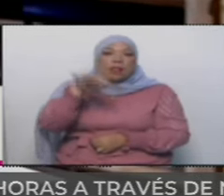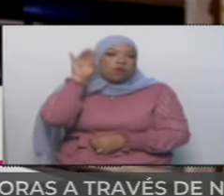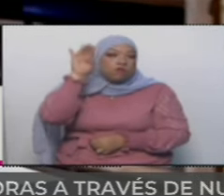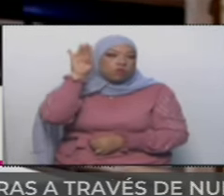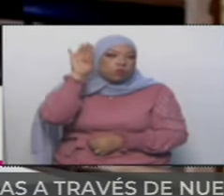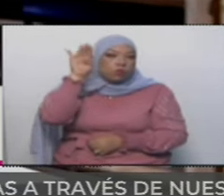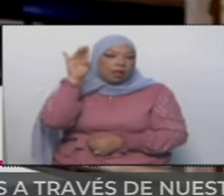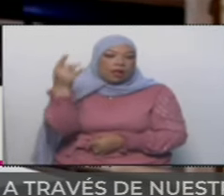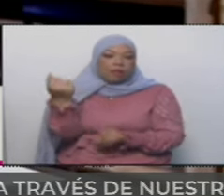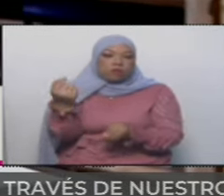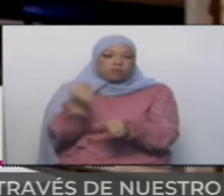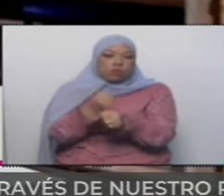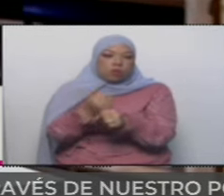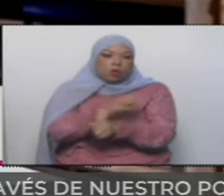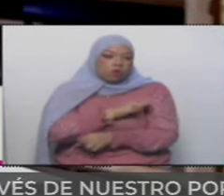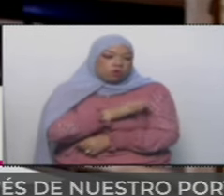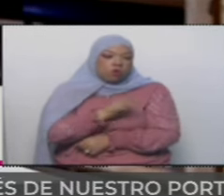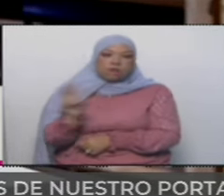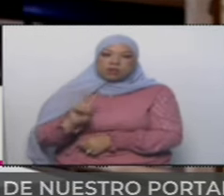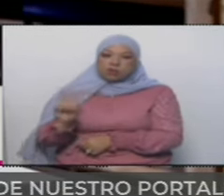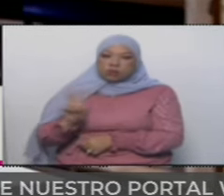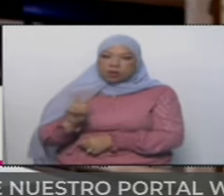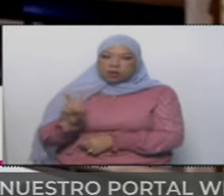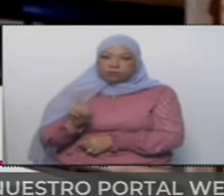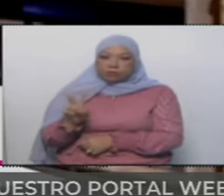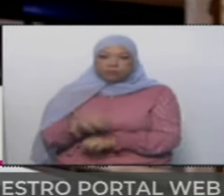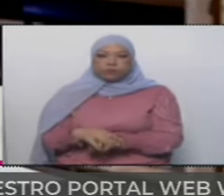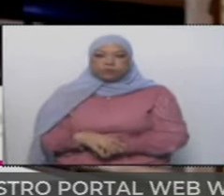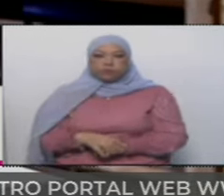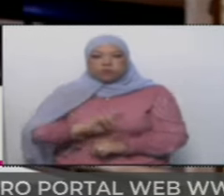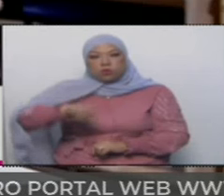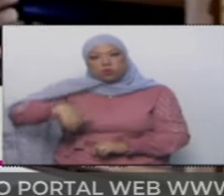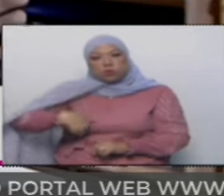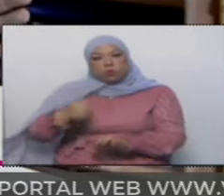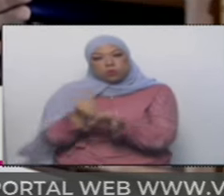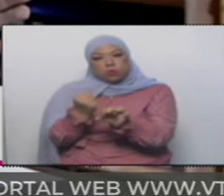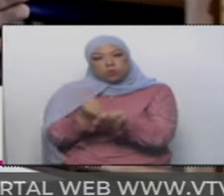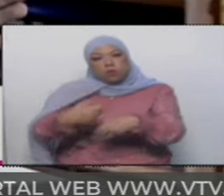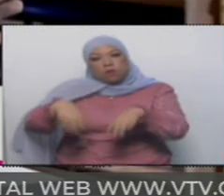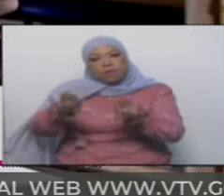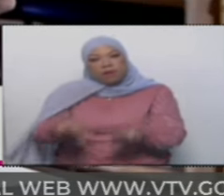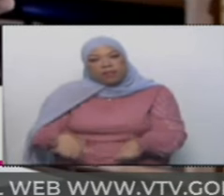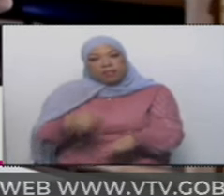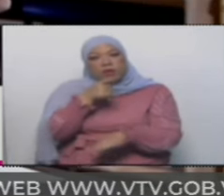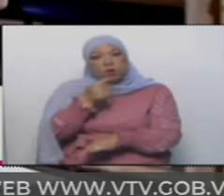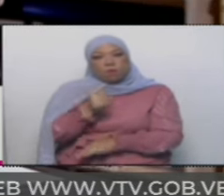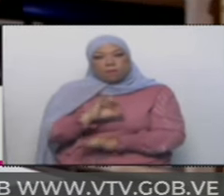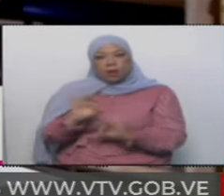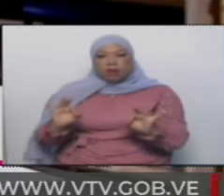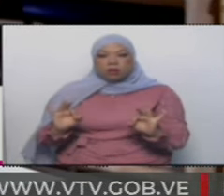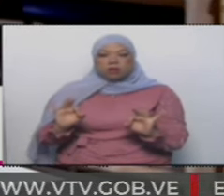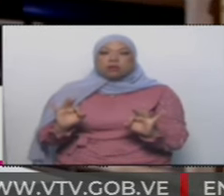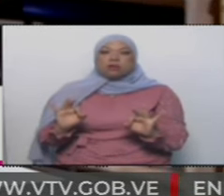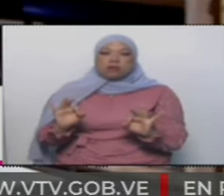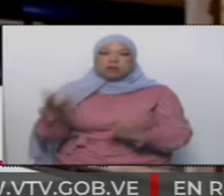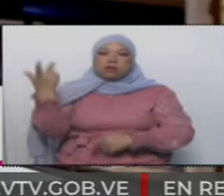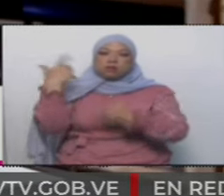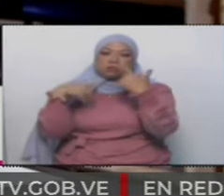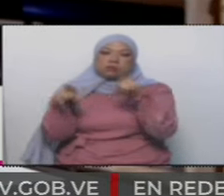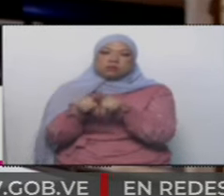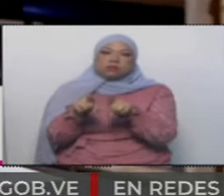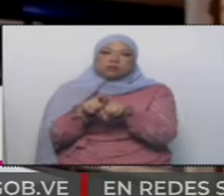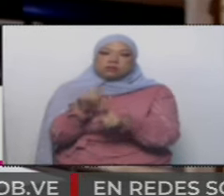para la economía venezolana. Y nosotros no hemos abandonado el plan original que el comandante Chávez